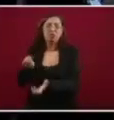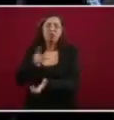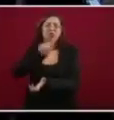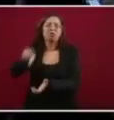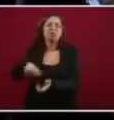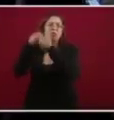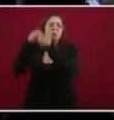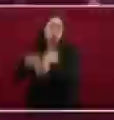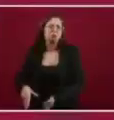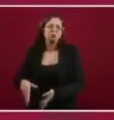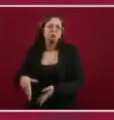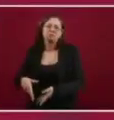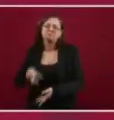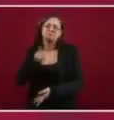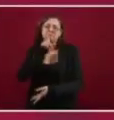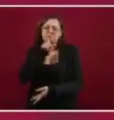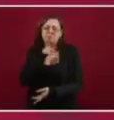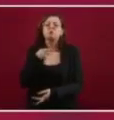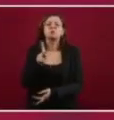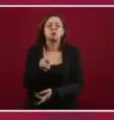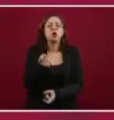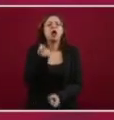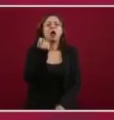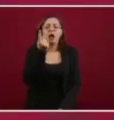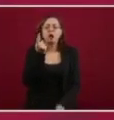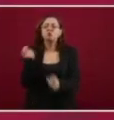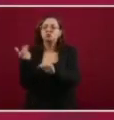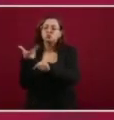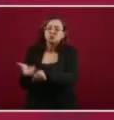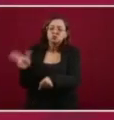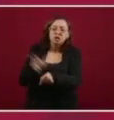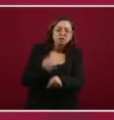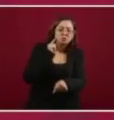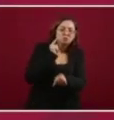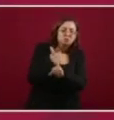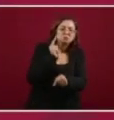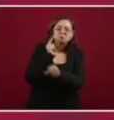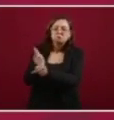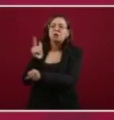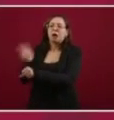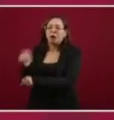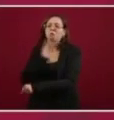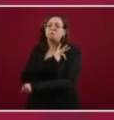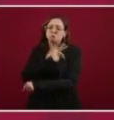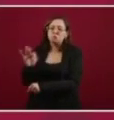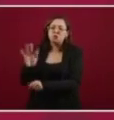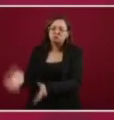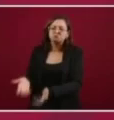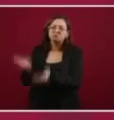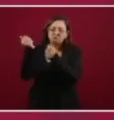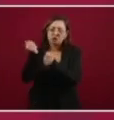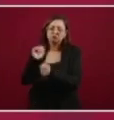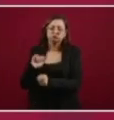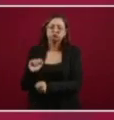malo, pero sí hay algunos que sí vamos a